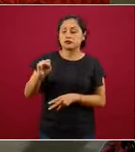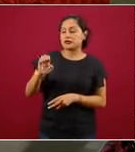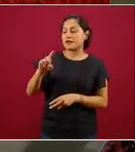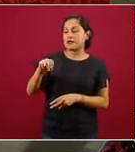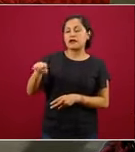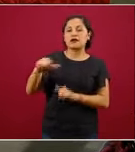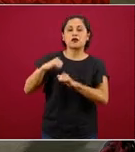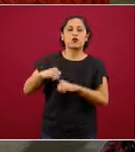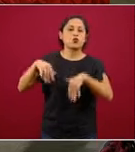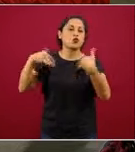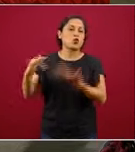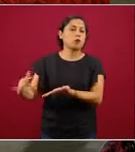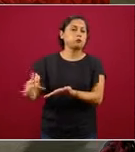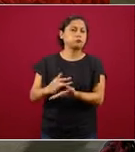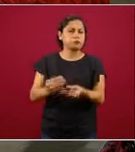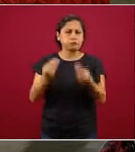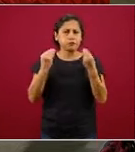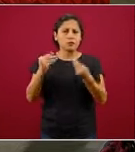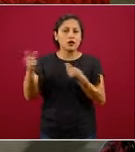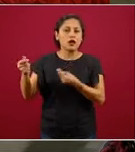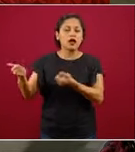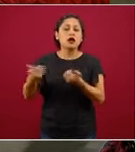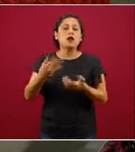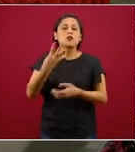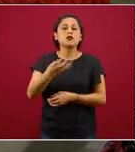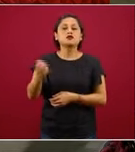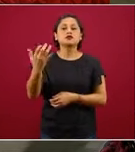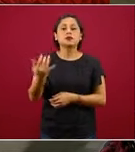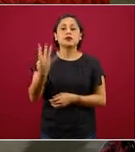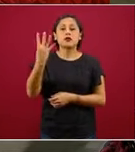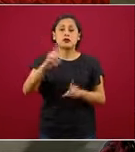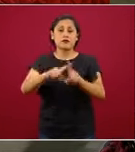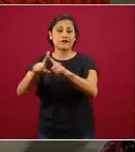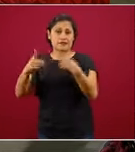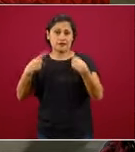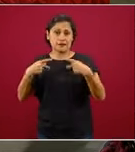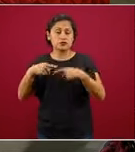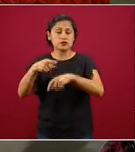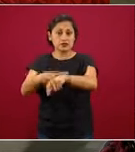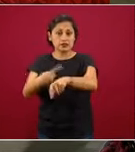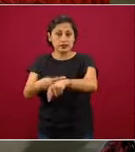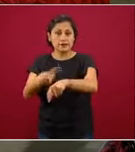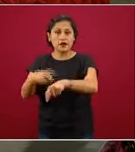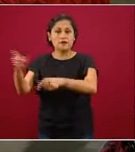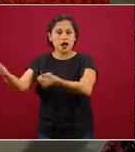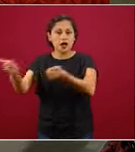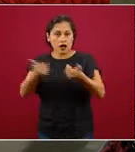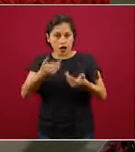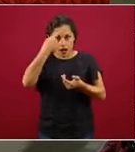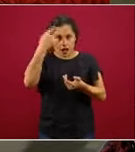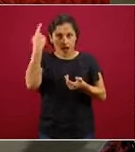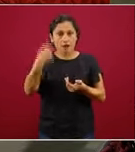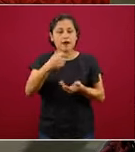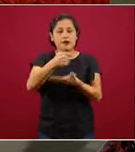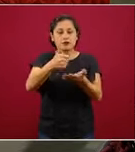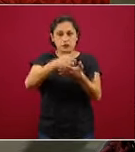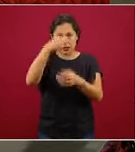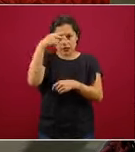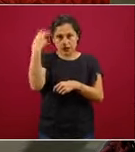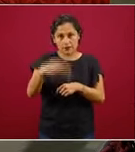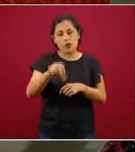pandemia y Sedena nos ha referido 454 pacientes para regulación dentro del área metropolitana y de algunas